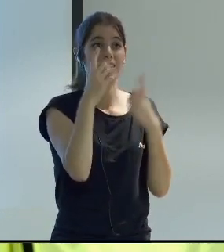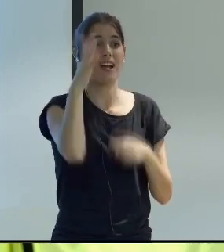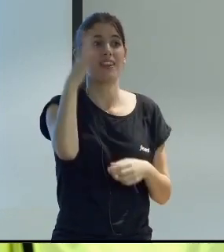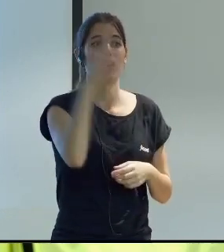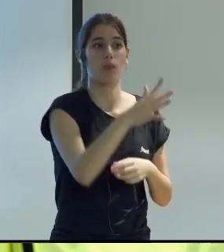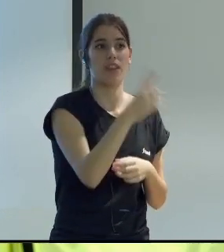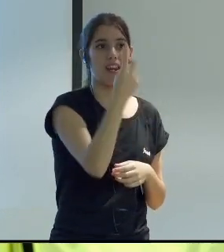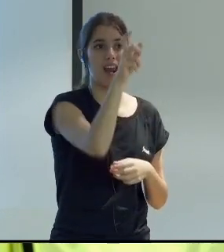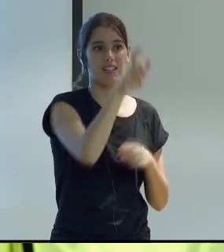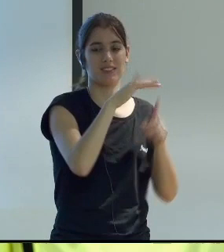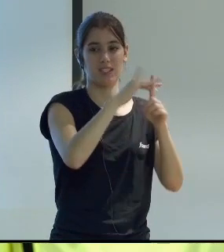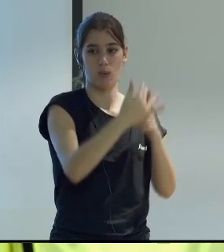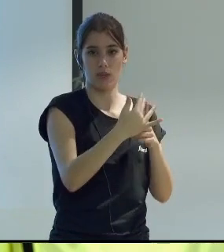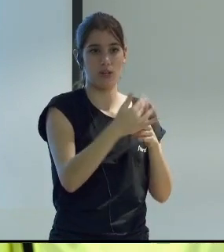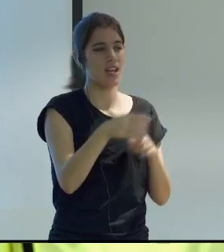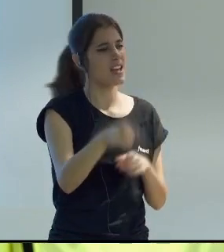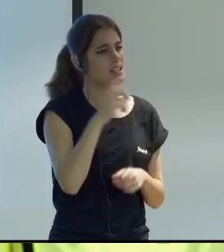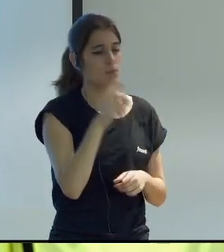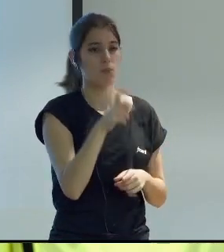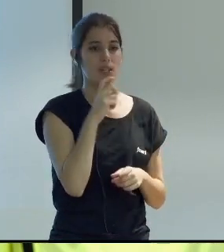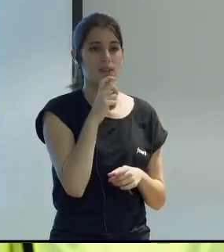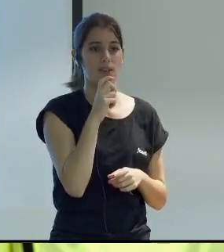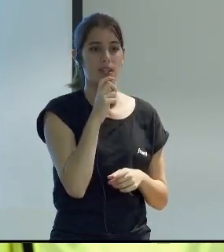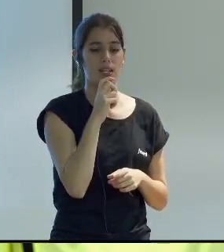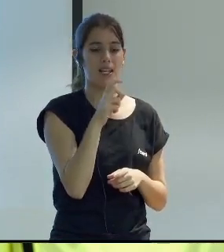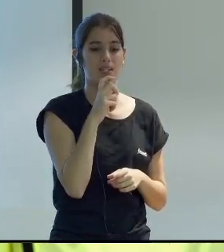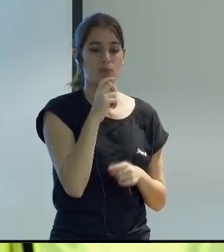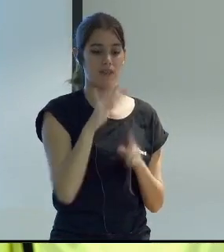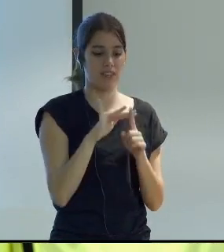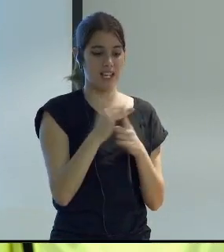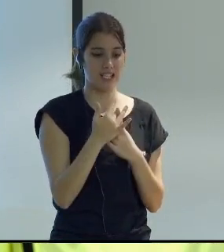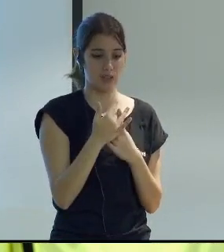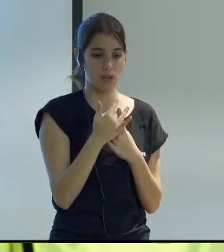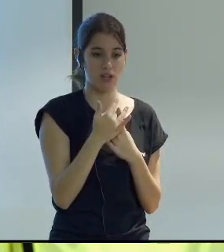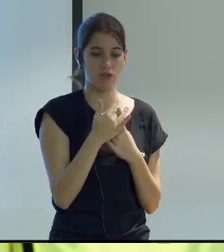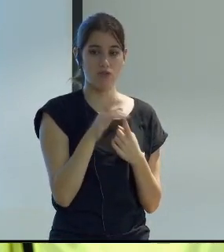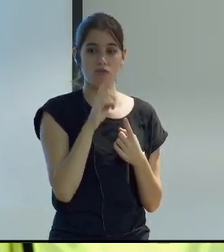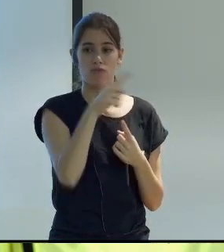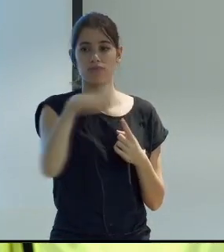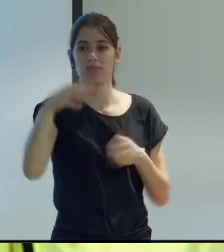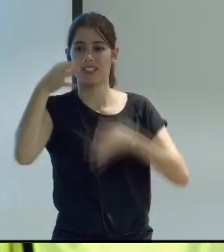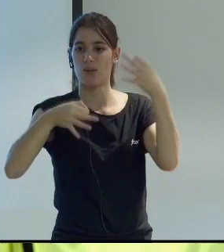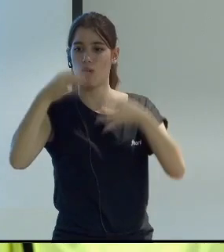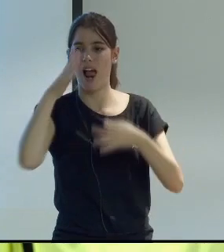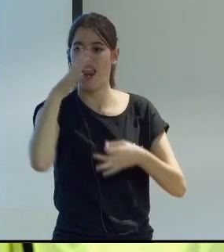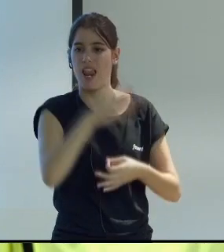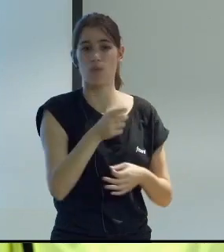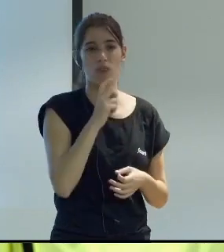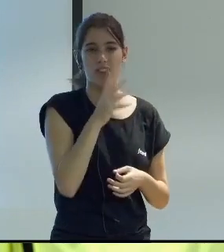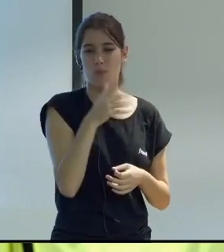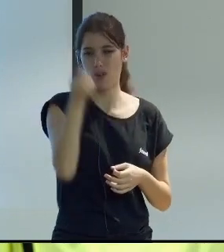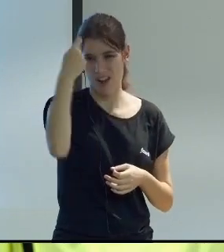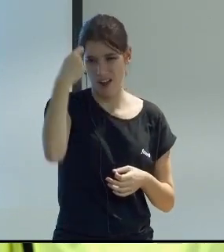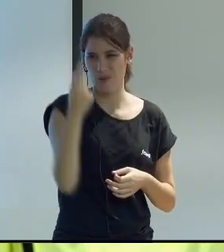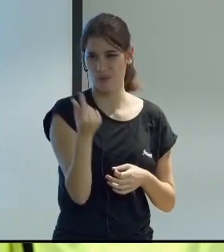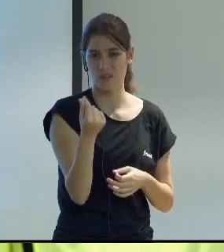estas situaciones. Es muy difícil llevar estas situaciones ante los tribunales, ya que cuesta mucho dinero, pero lo que podemos hacer